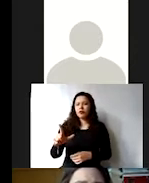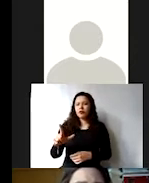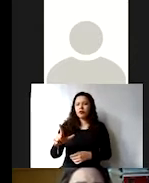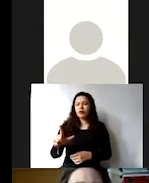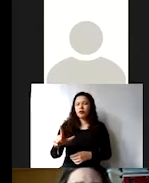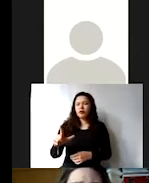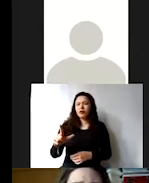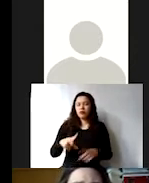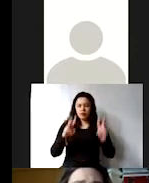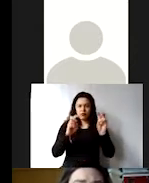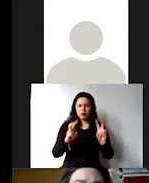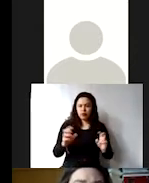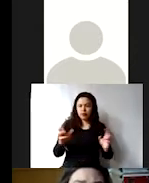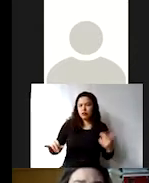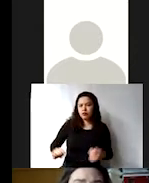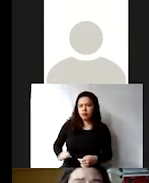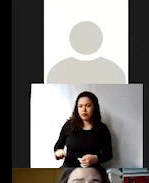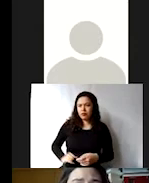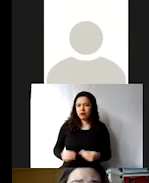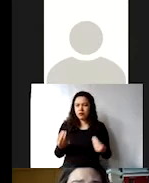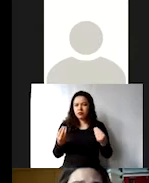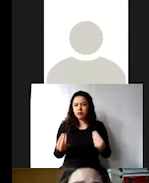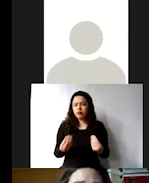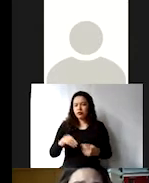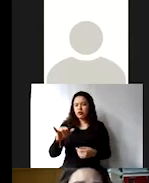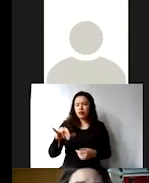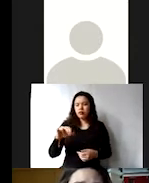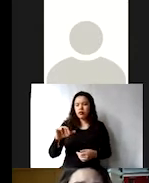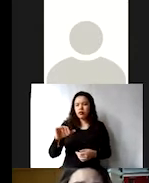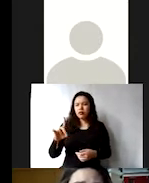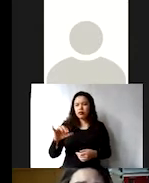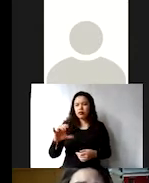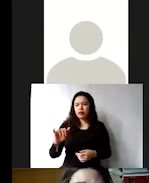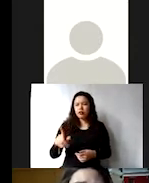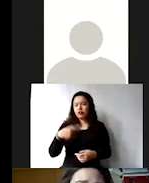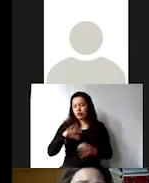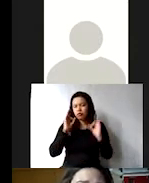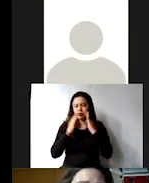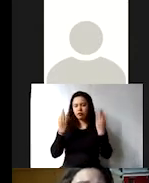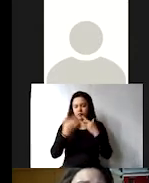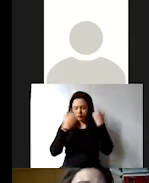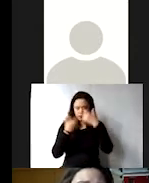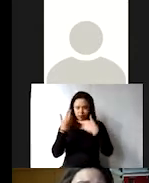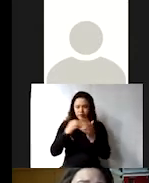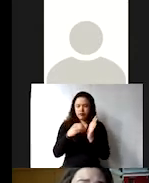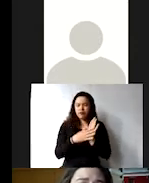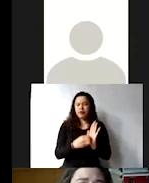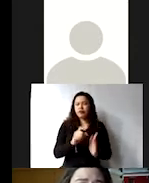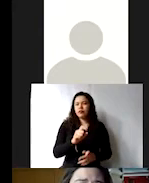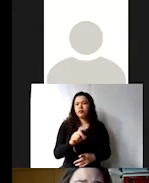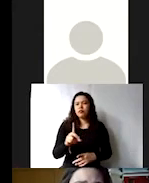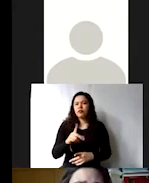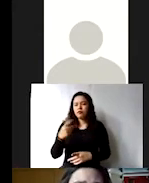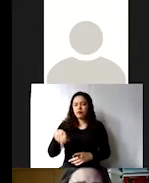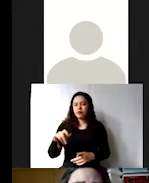de la incidencia, de participar en los mecanismos de revisión de la Agenda 2030, tanto a nivel nacional como